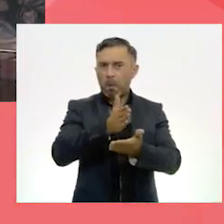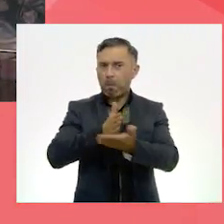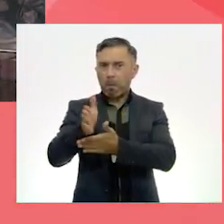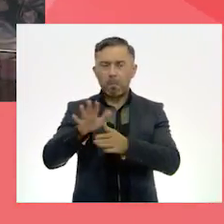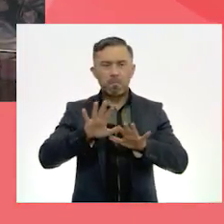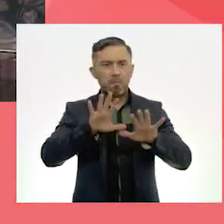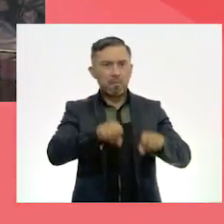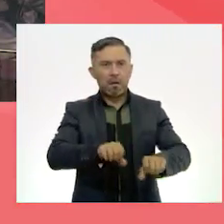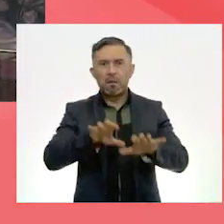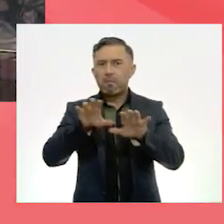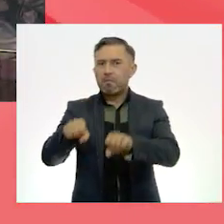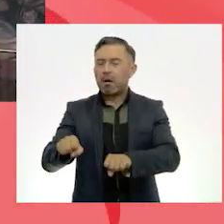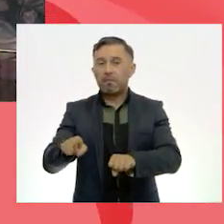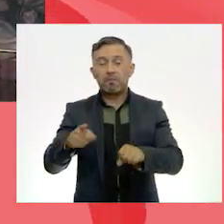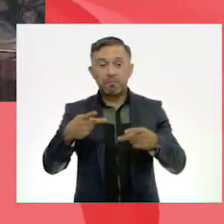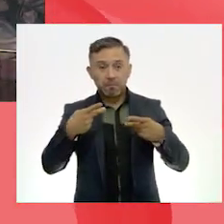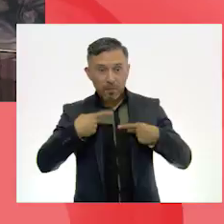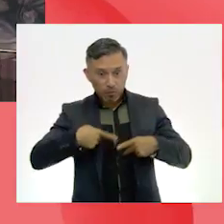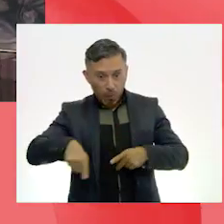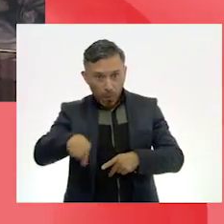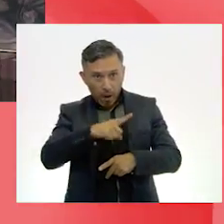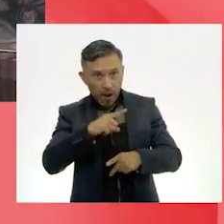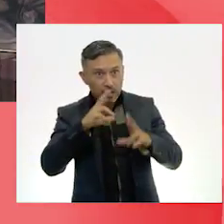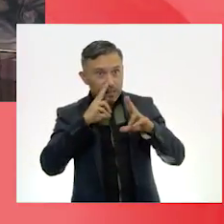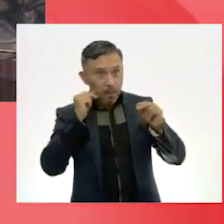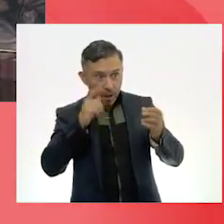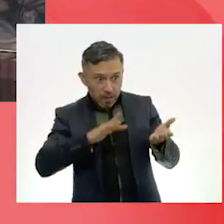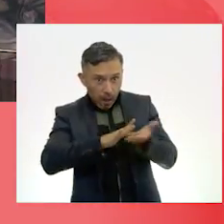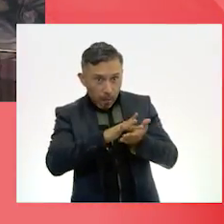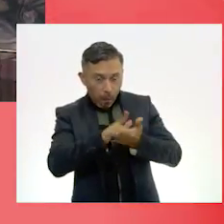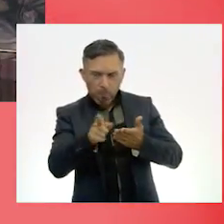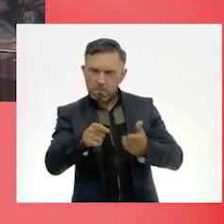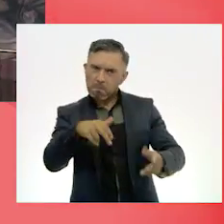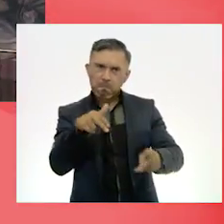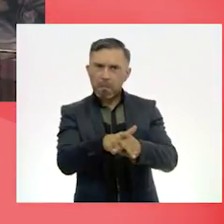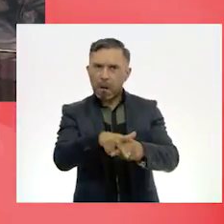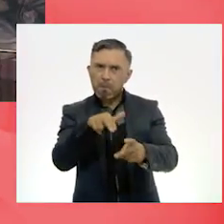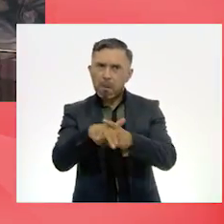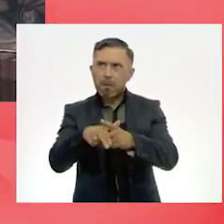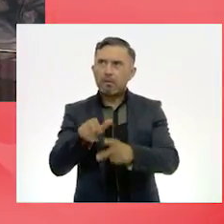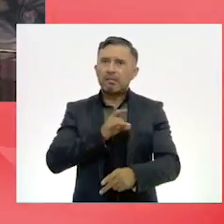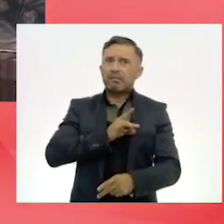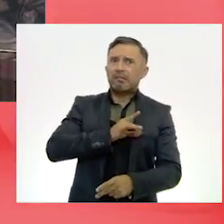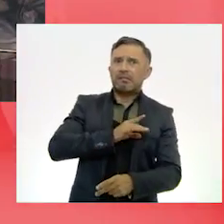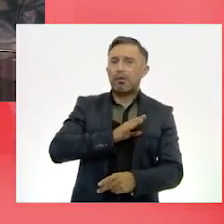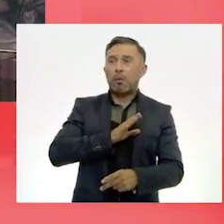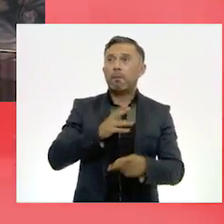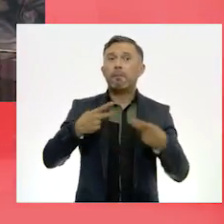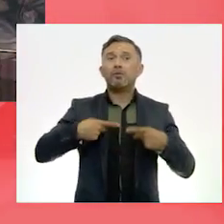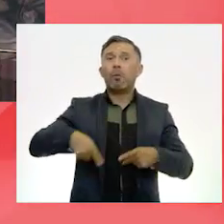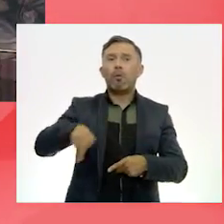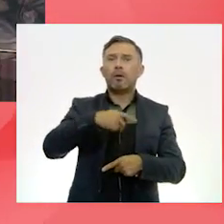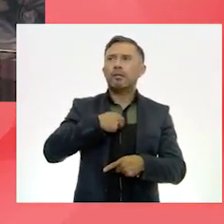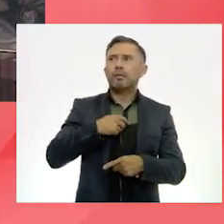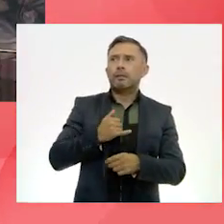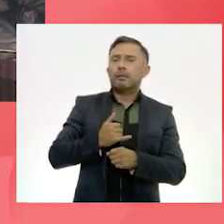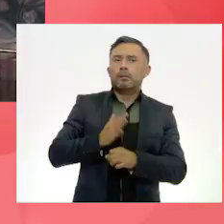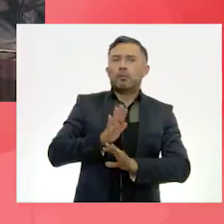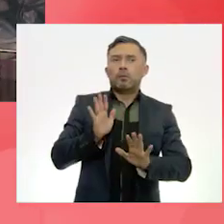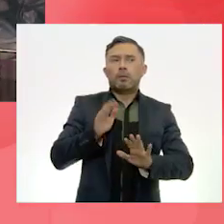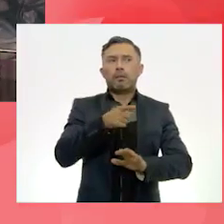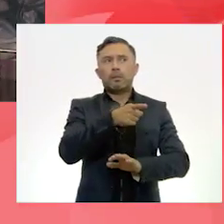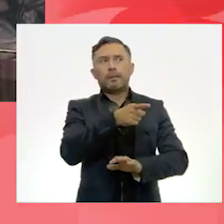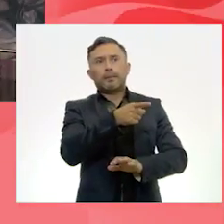de asesinatos a la gente que apoyaba a los zapatistas. Entonces, los civiles buscan estar separados ya